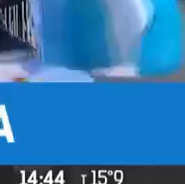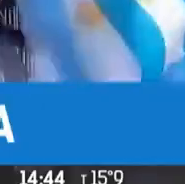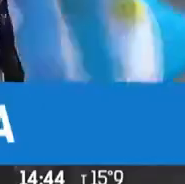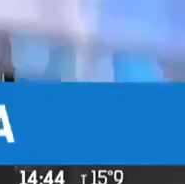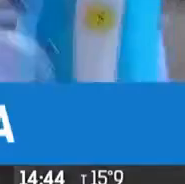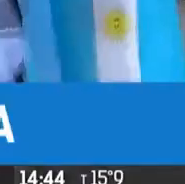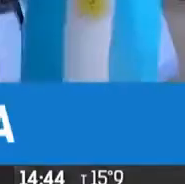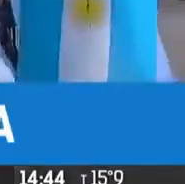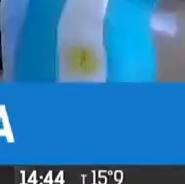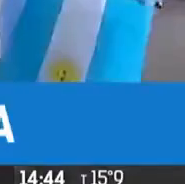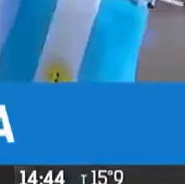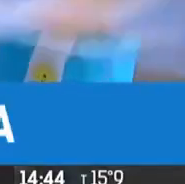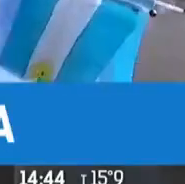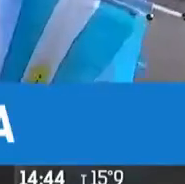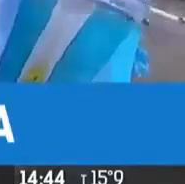así